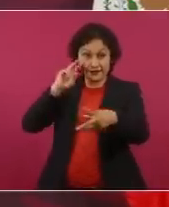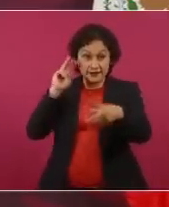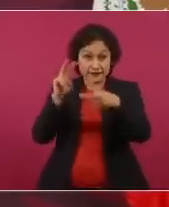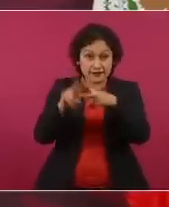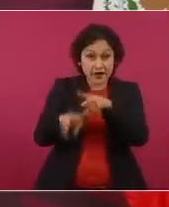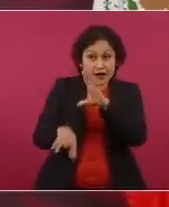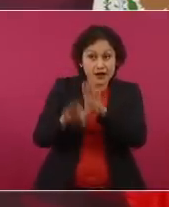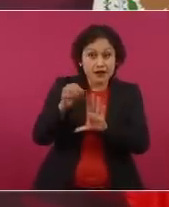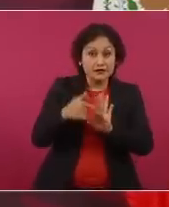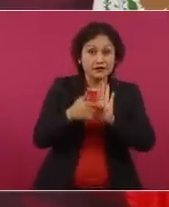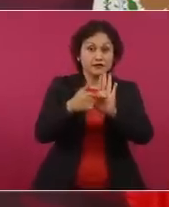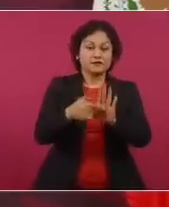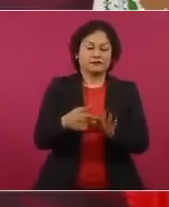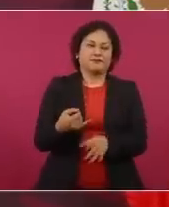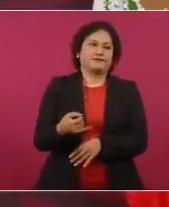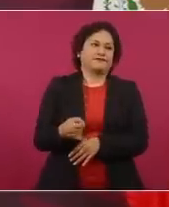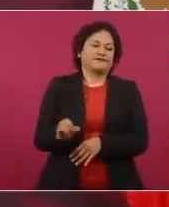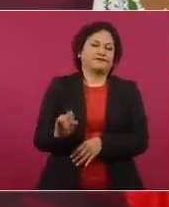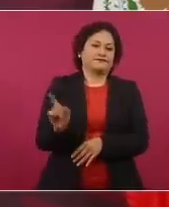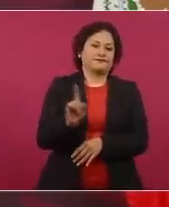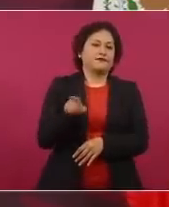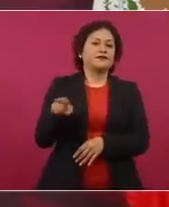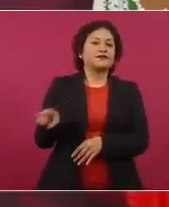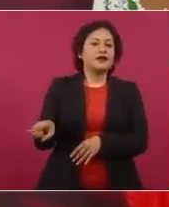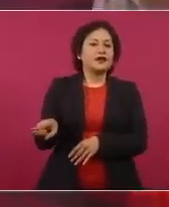lo que hacen es tapar,